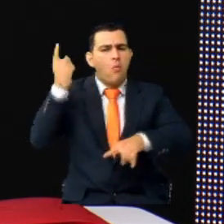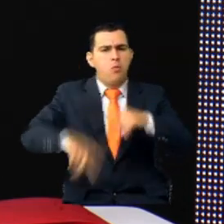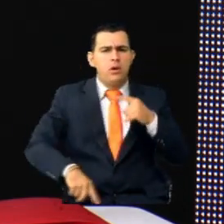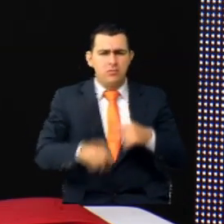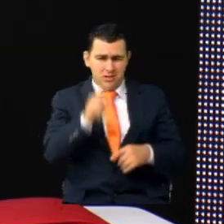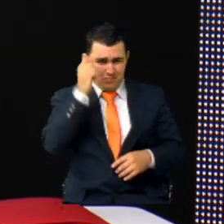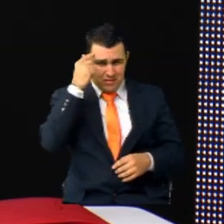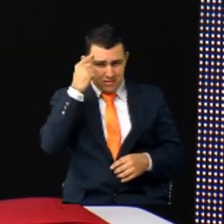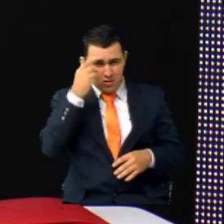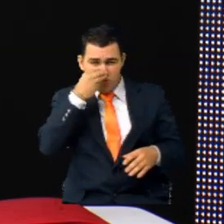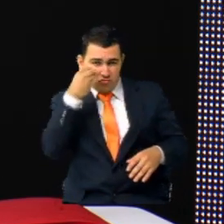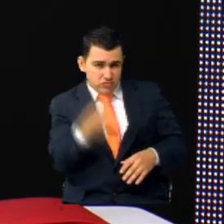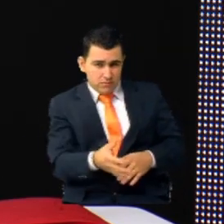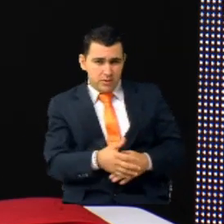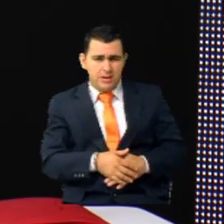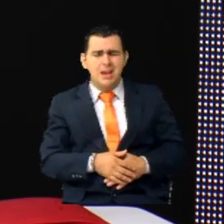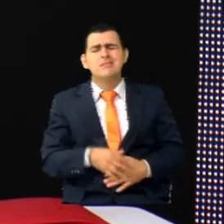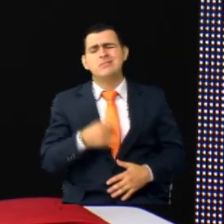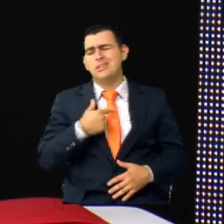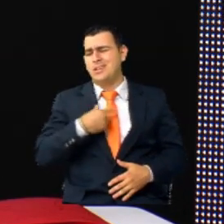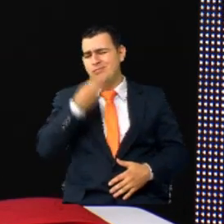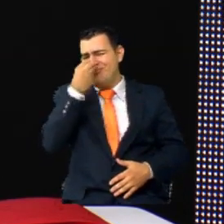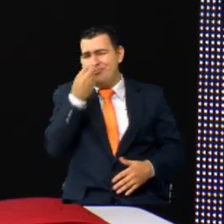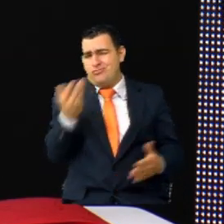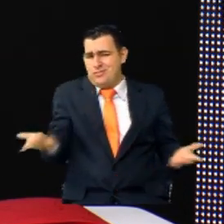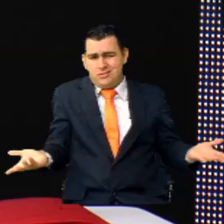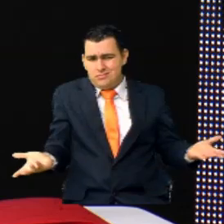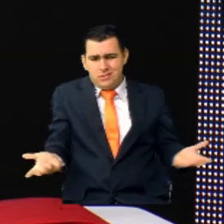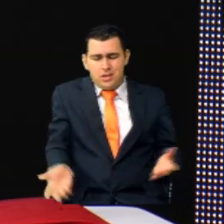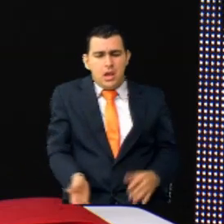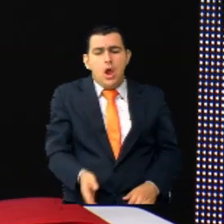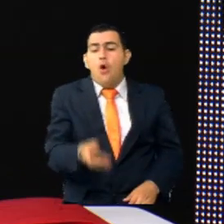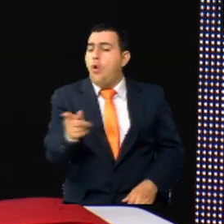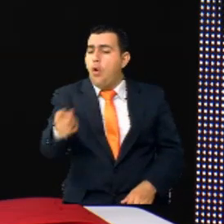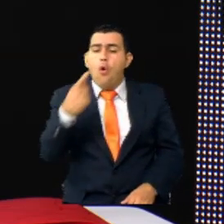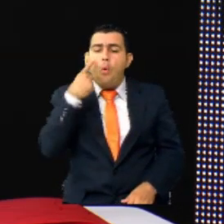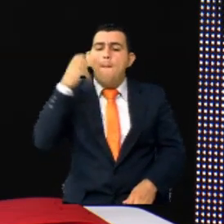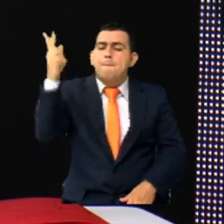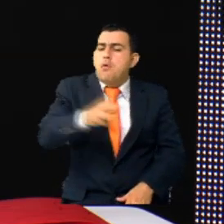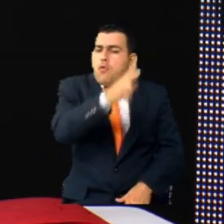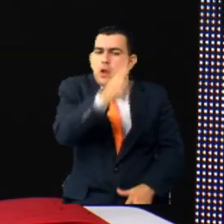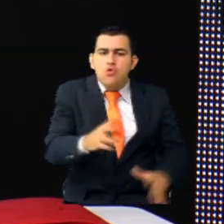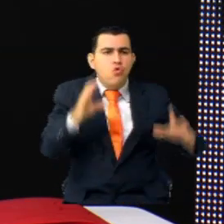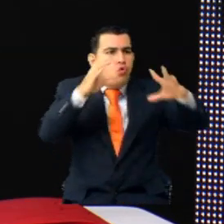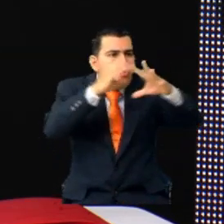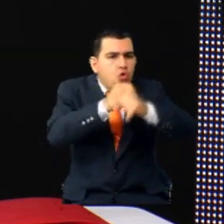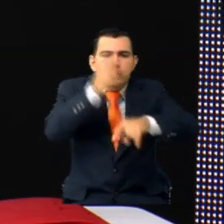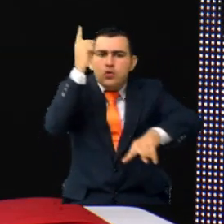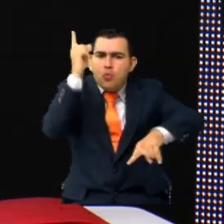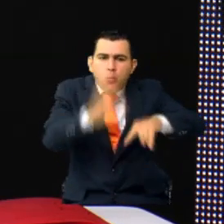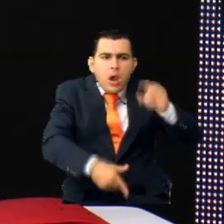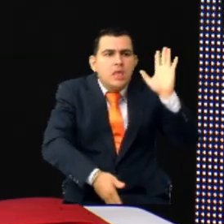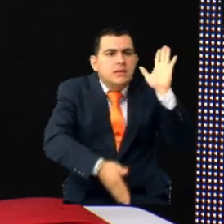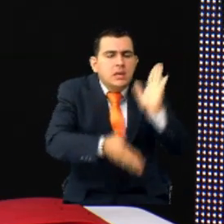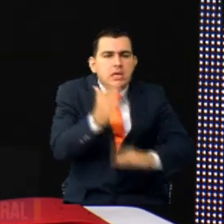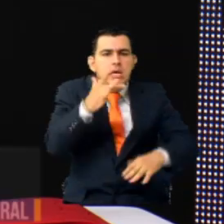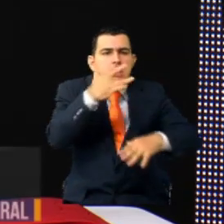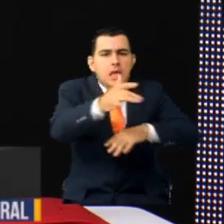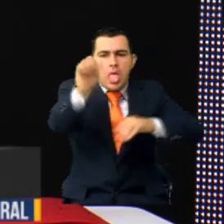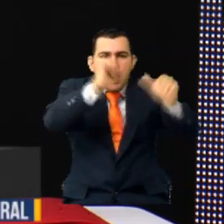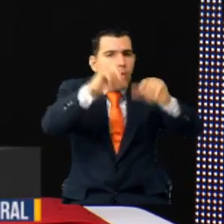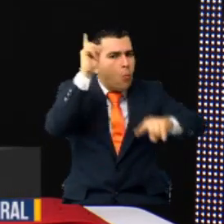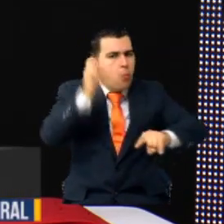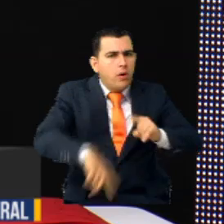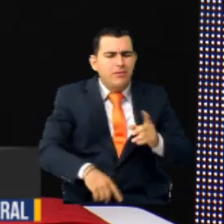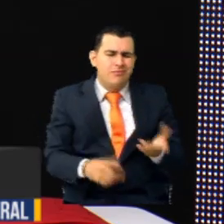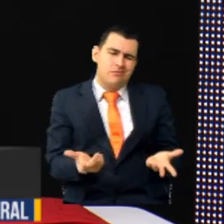Creo que sí, ha sido inútil y eso no genera las restricciones, termina siendo como arbitrariedades. Tenemos que